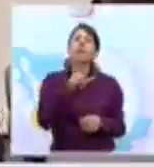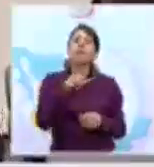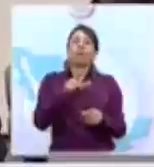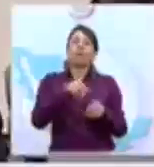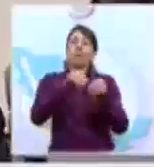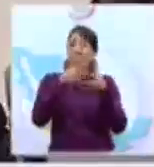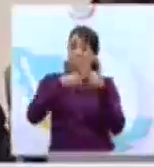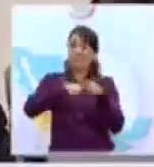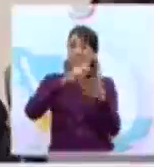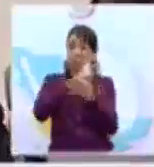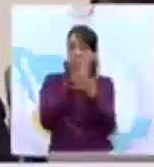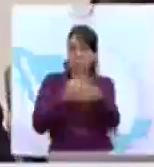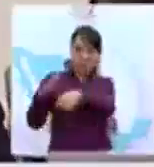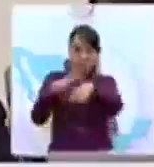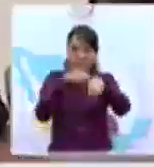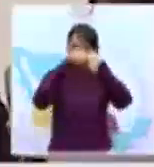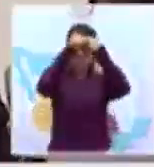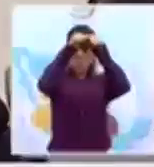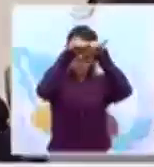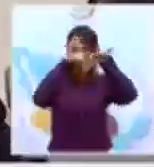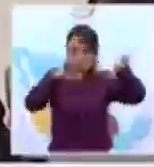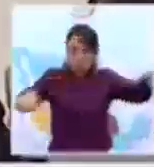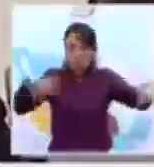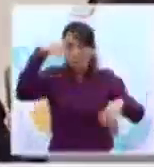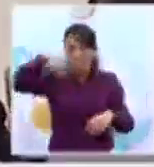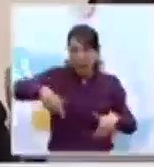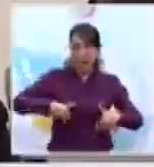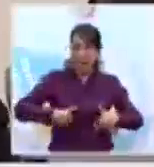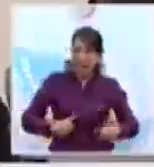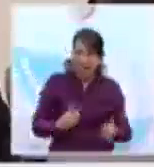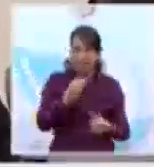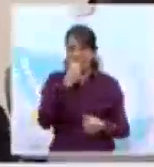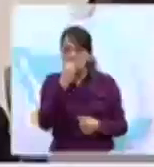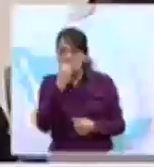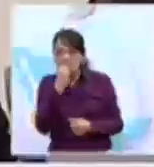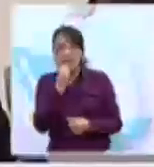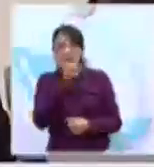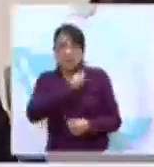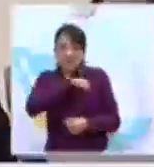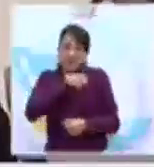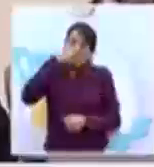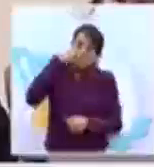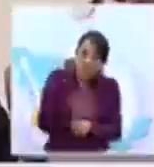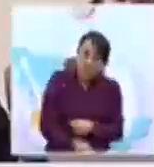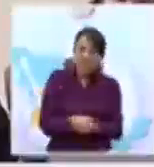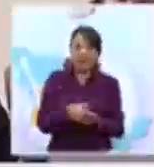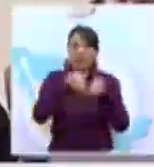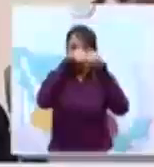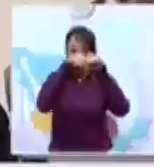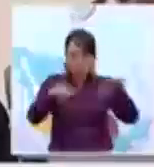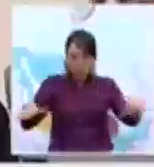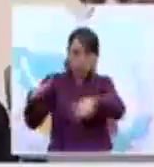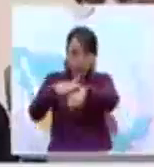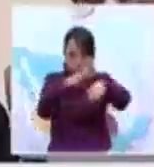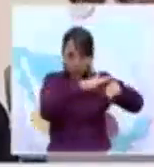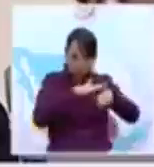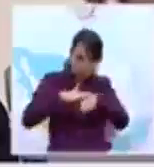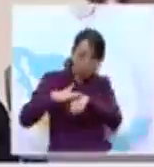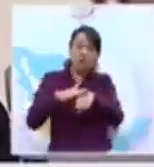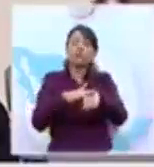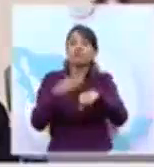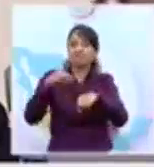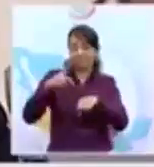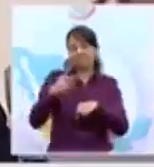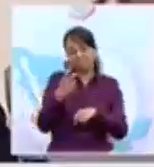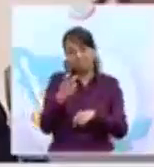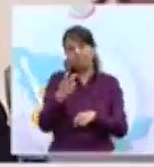Hambre, lo primero que fue ir a las bases de datos y ver en la encuesta nacional de salud y nutrición, ver cuál era la